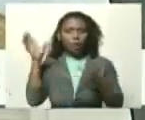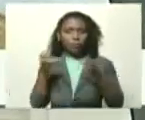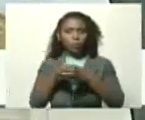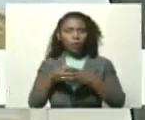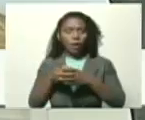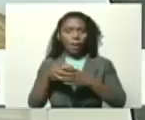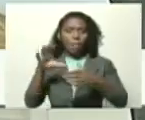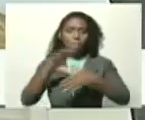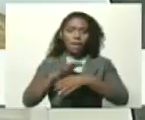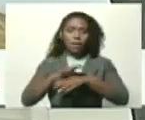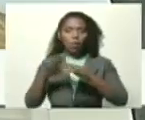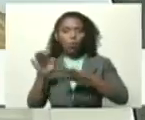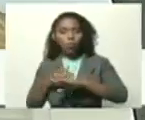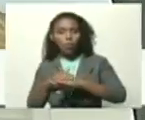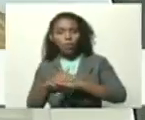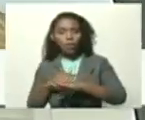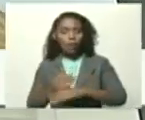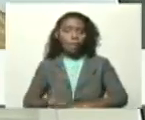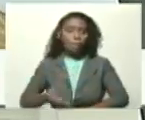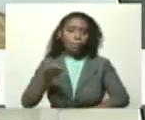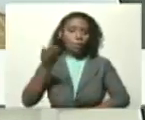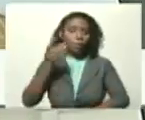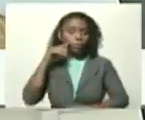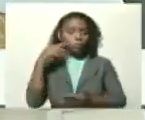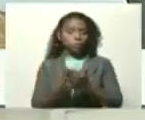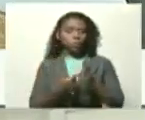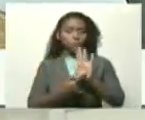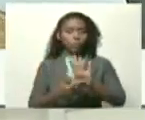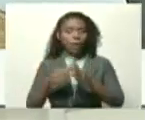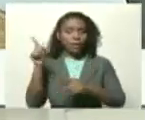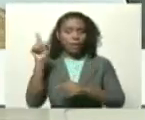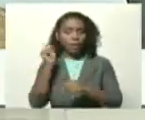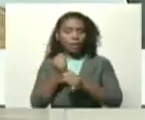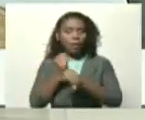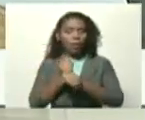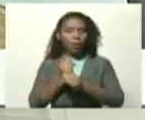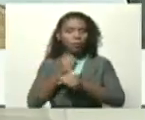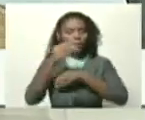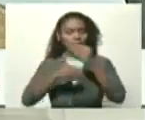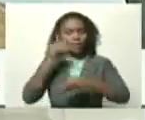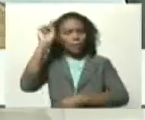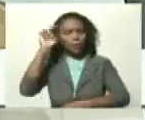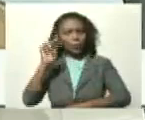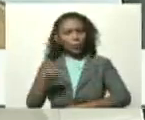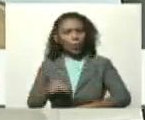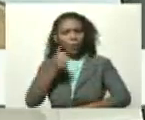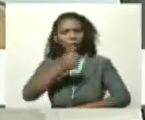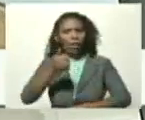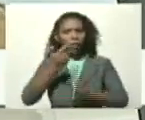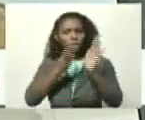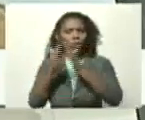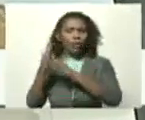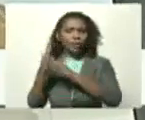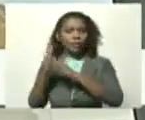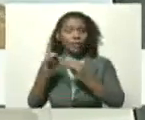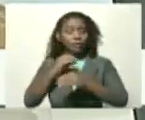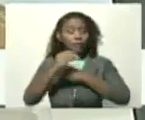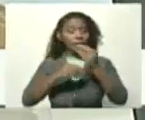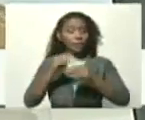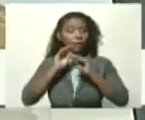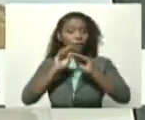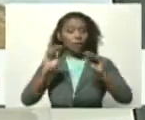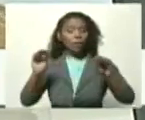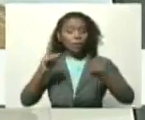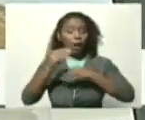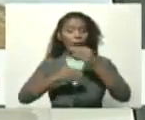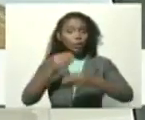martes y jueves, es importante mostrar ese trabajo que se realiza a diario en cada comunidad y coincide con el llamado que ha